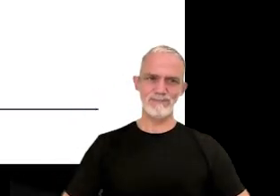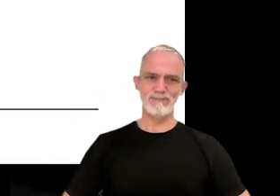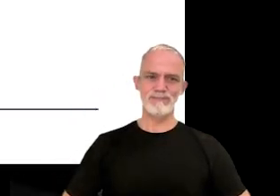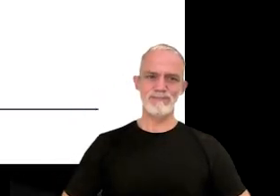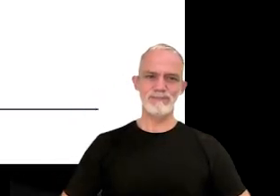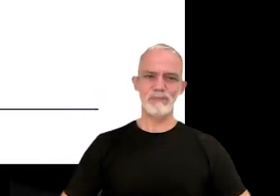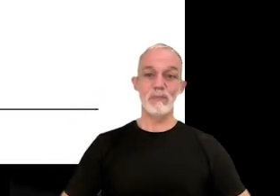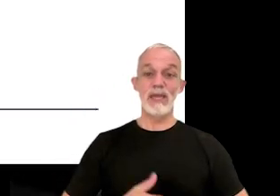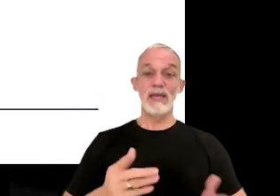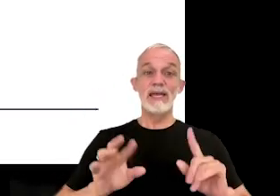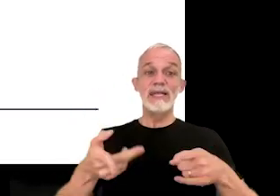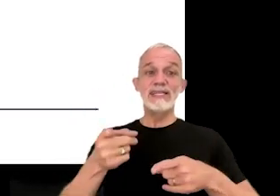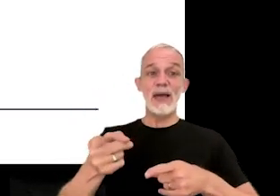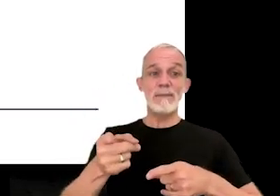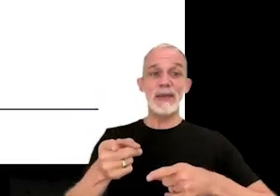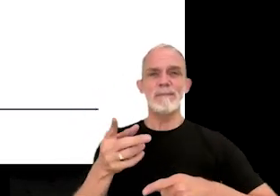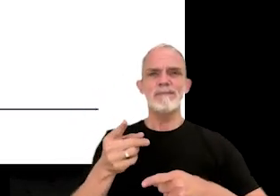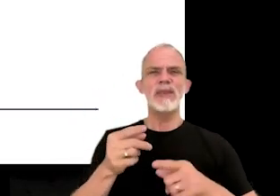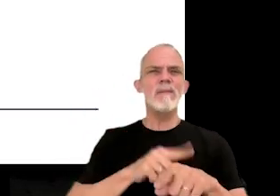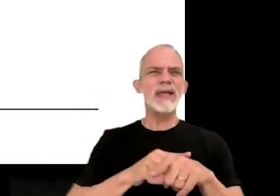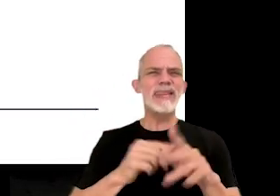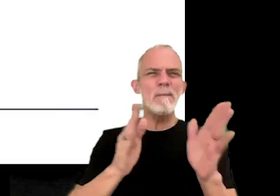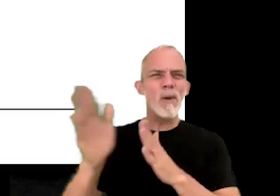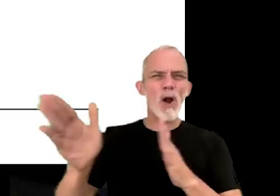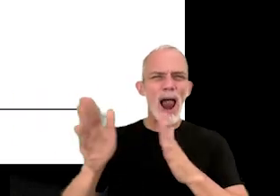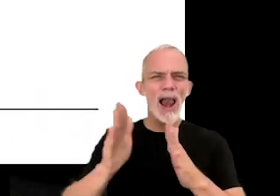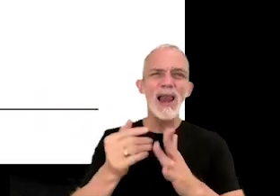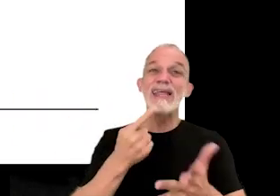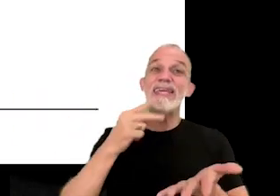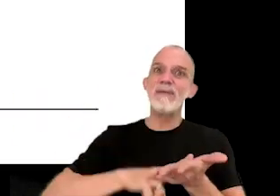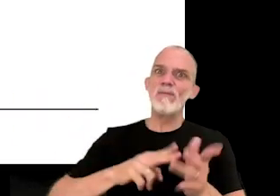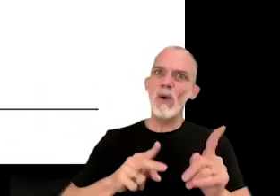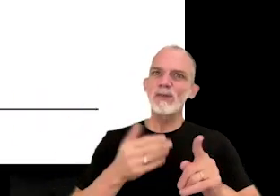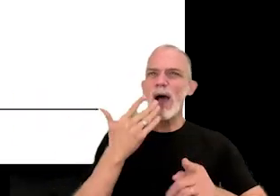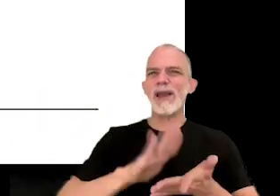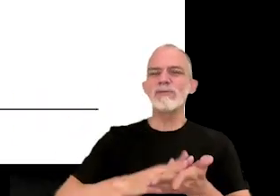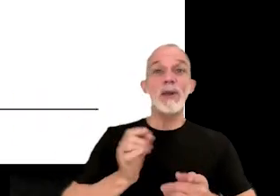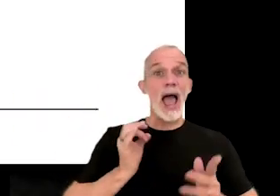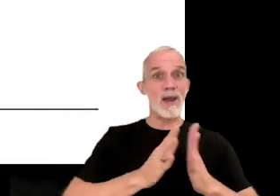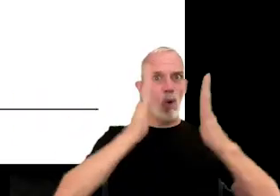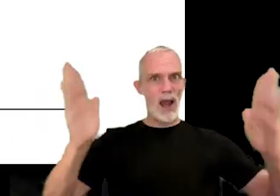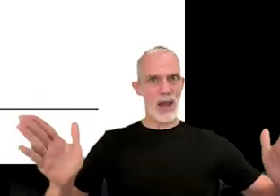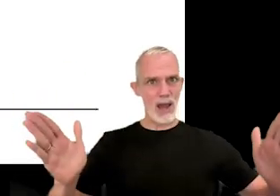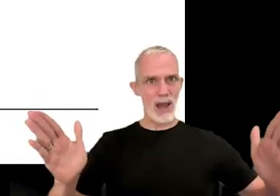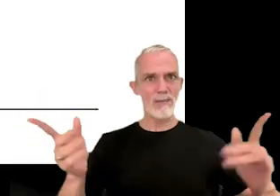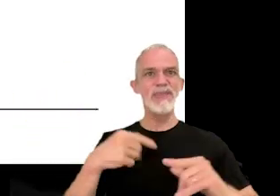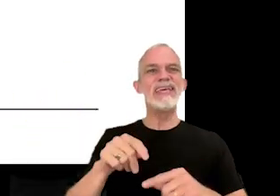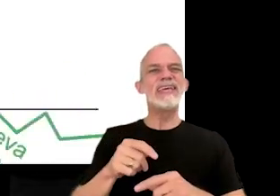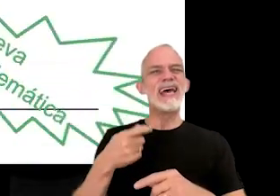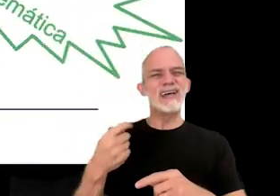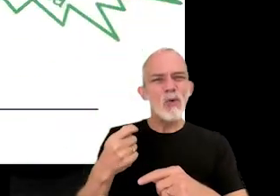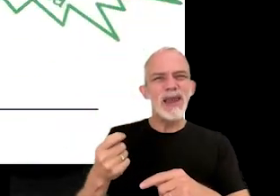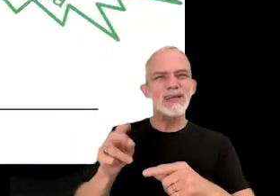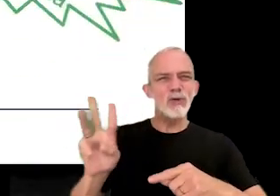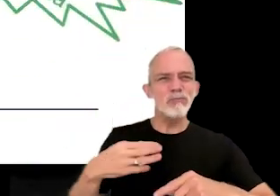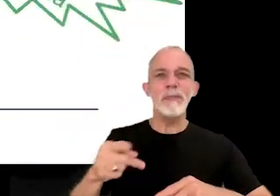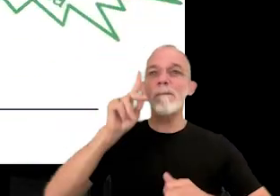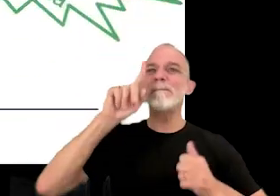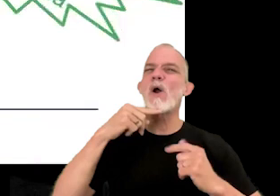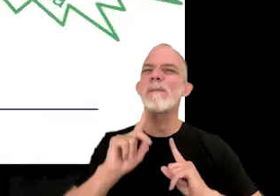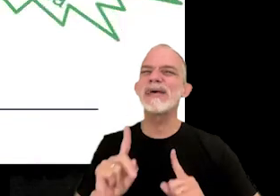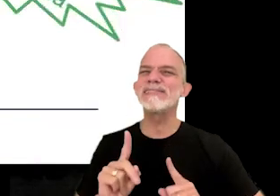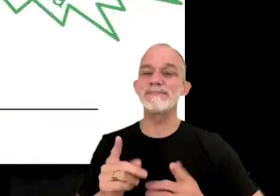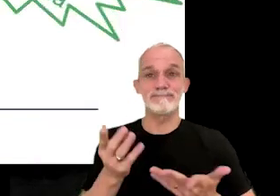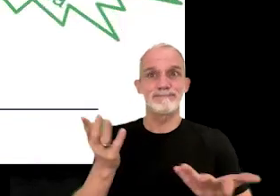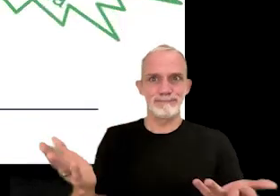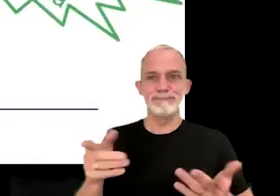Y el aspecto temporal, repetimos nuevamente, impositivamente habla de anual y de seguridad social mensual. Y acá es donde nos